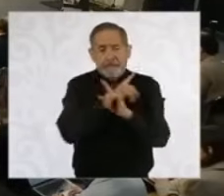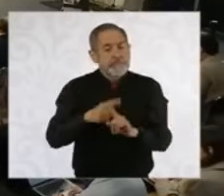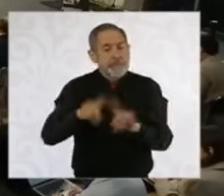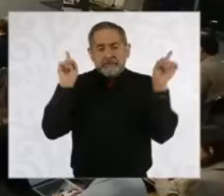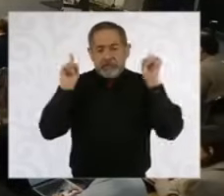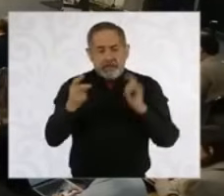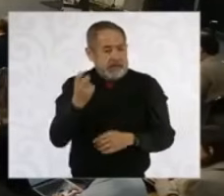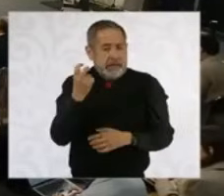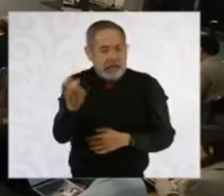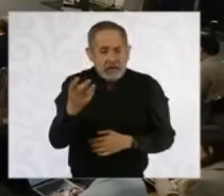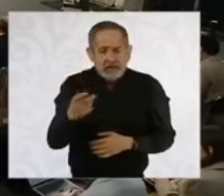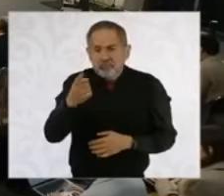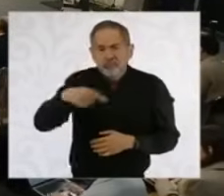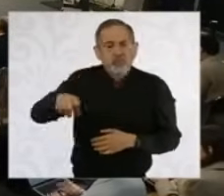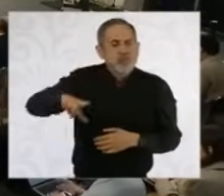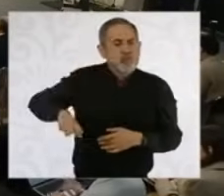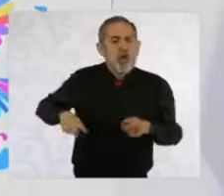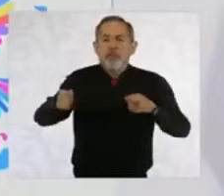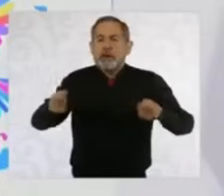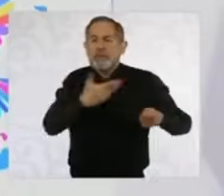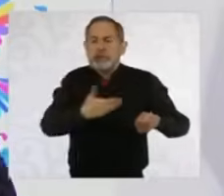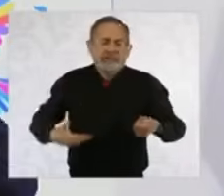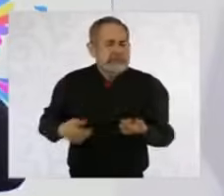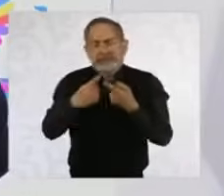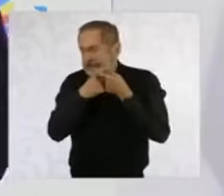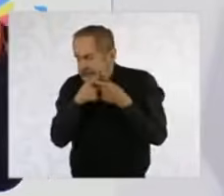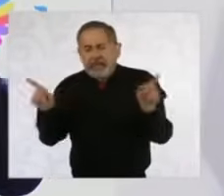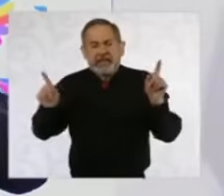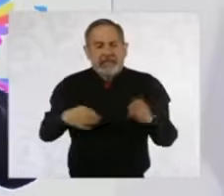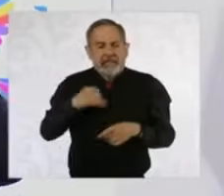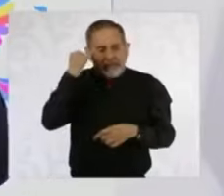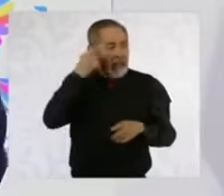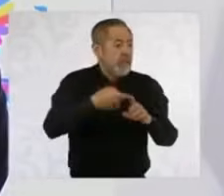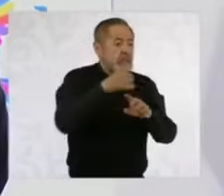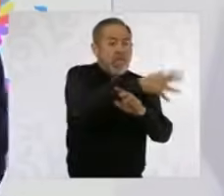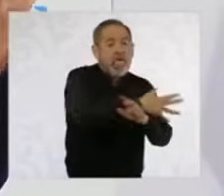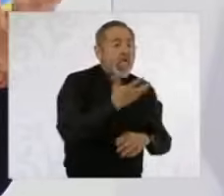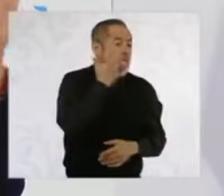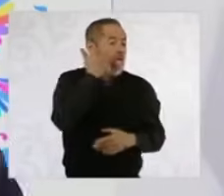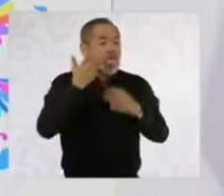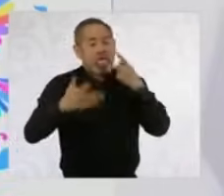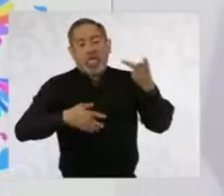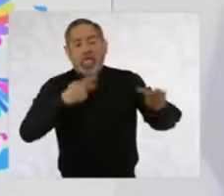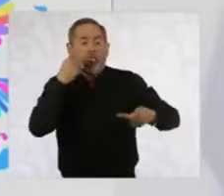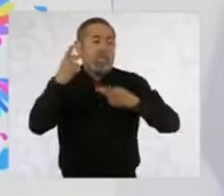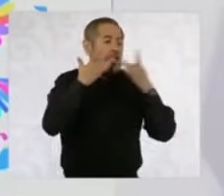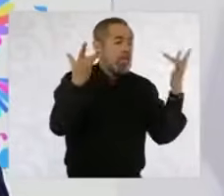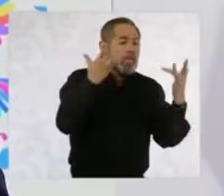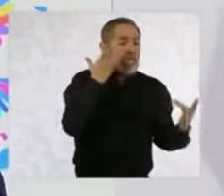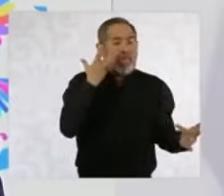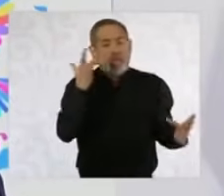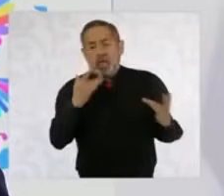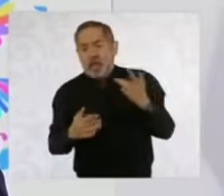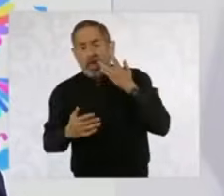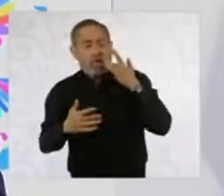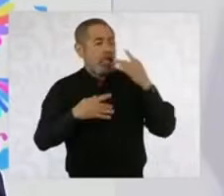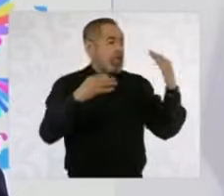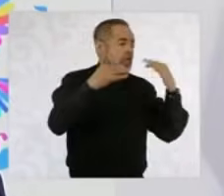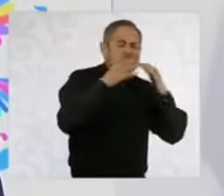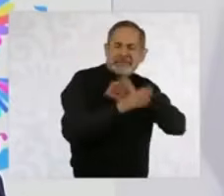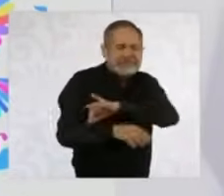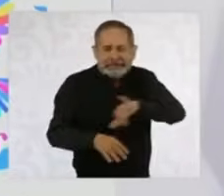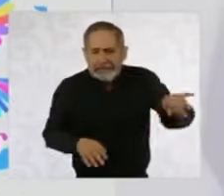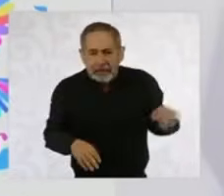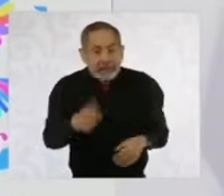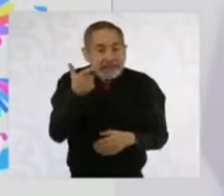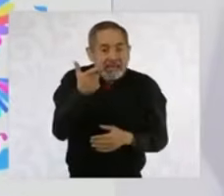la forma de gobernar, de las parafernalias y los privilegios, a destinar los recursos